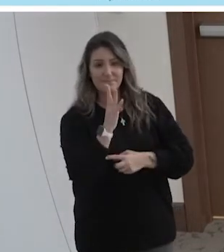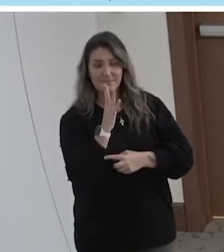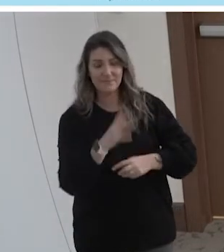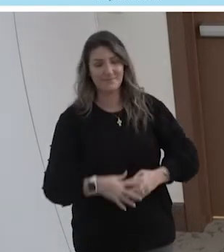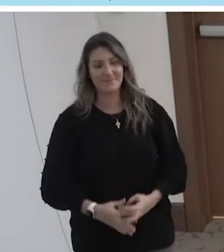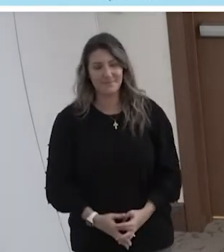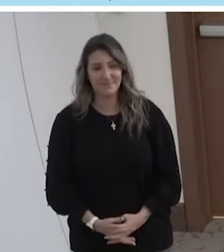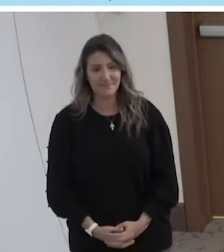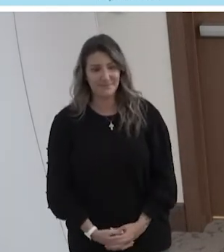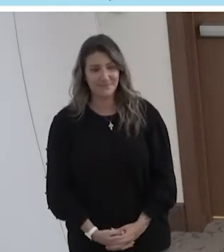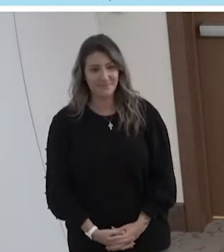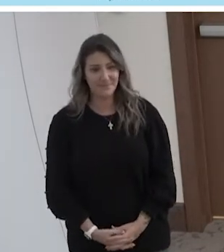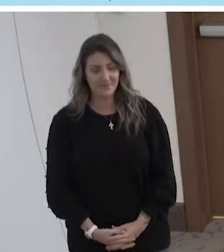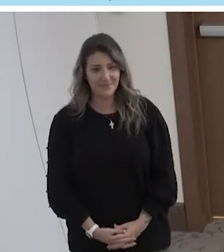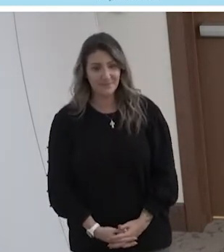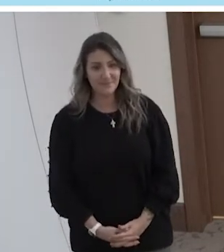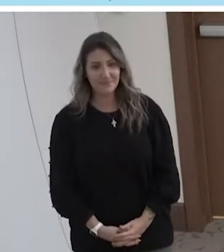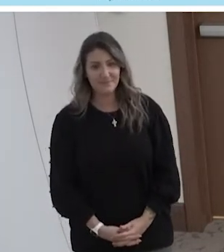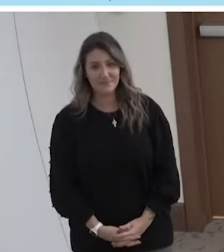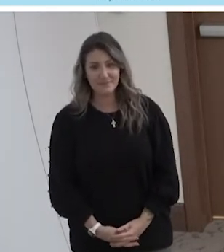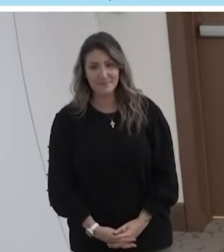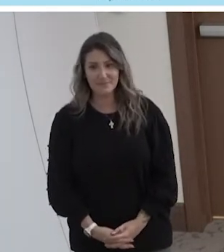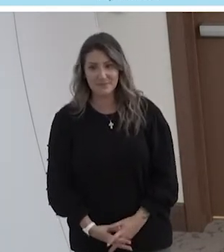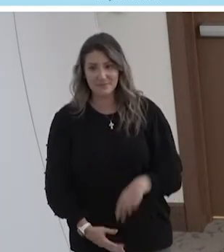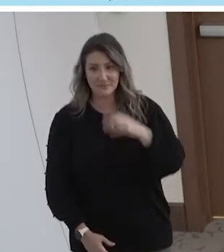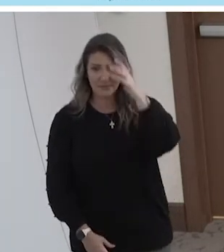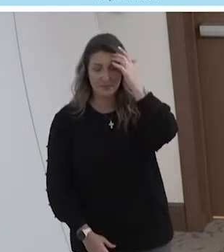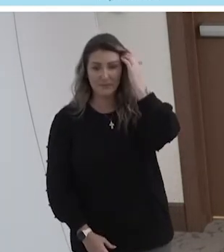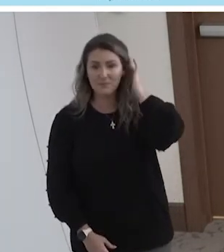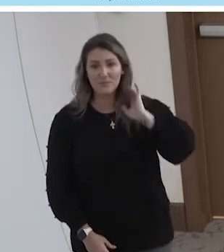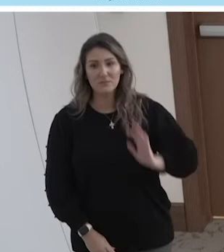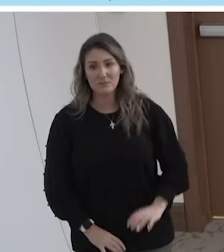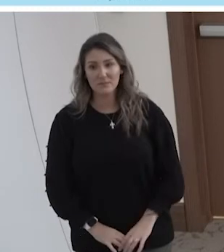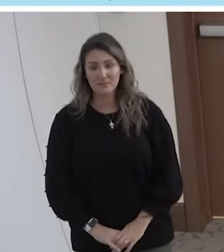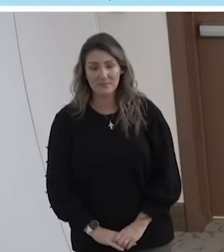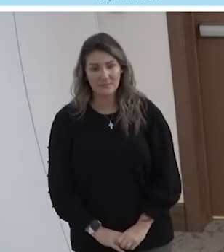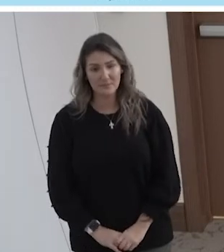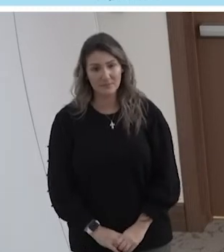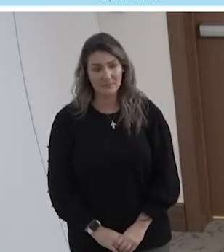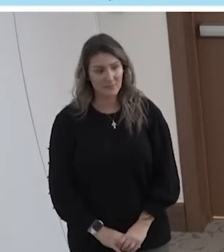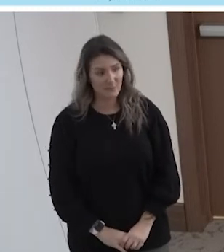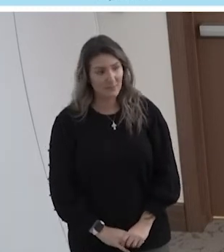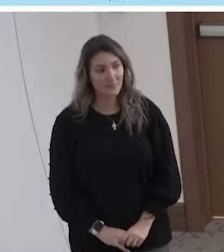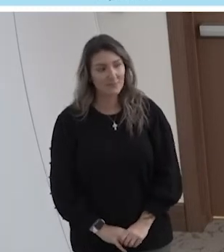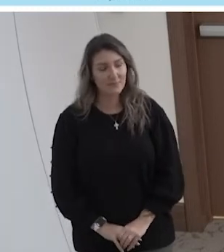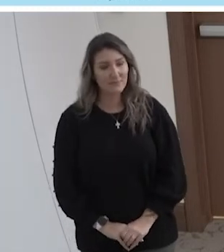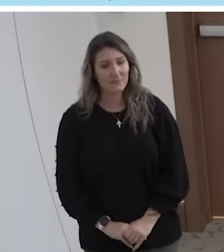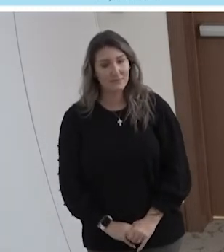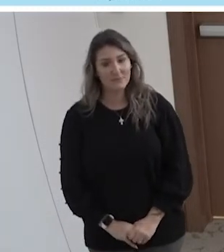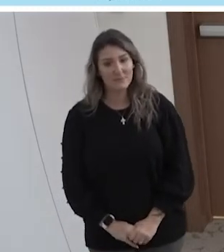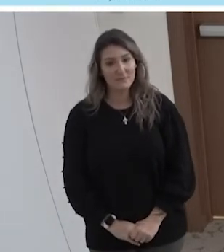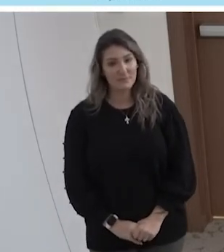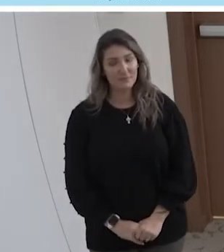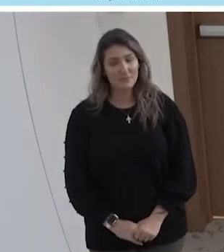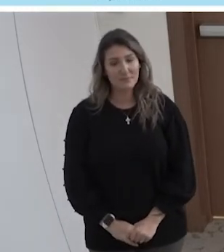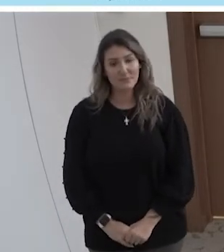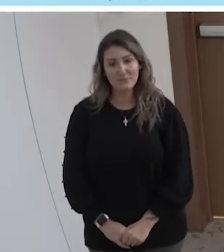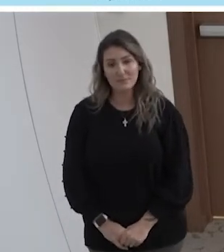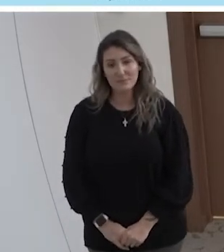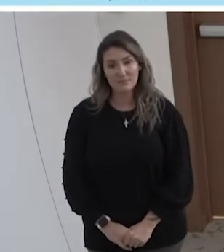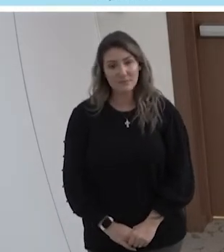no han sido vacunadas, aunque hayan tenido una infección previa del